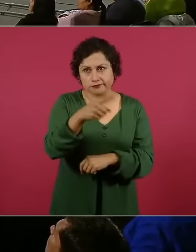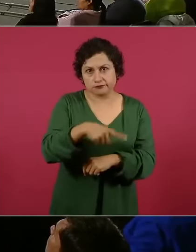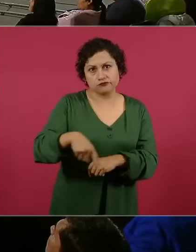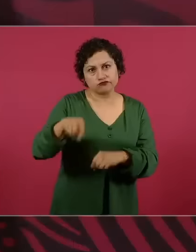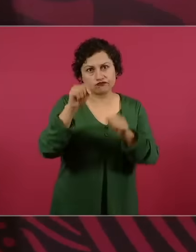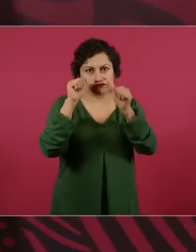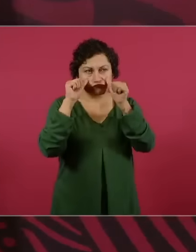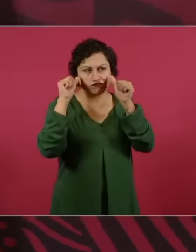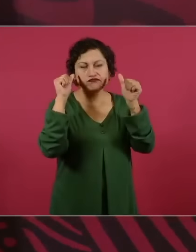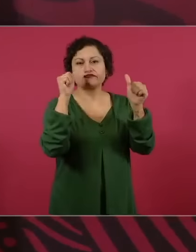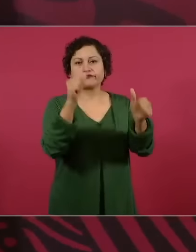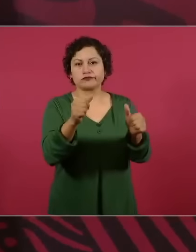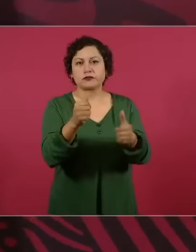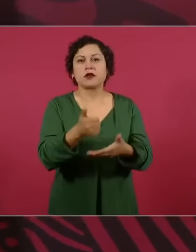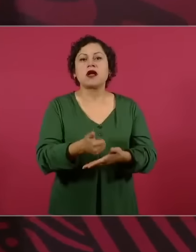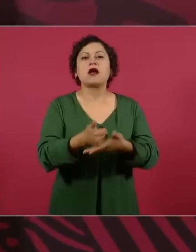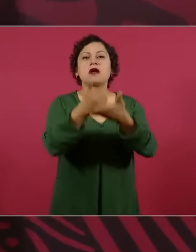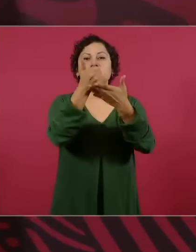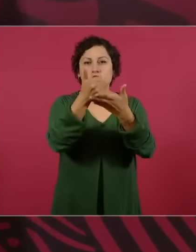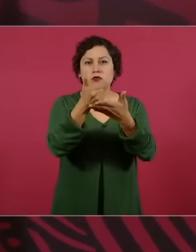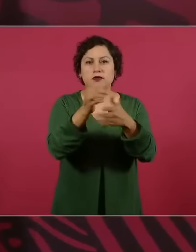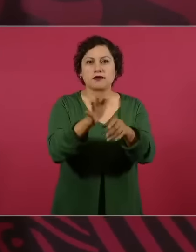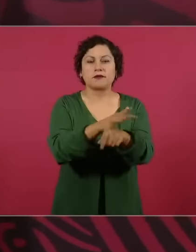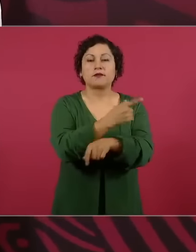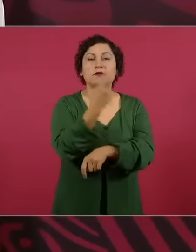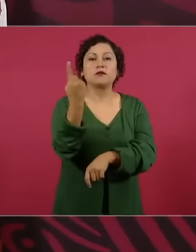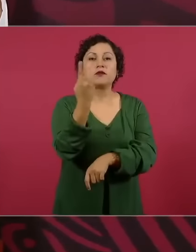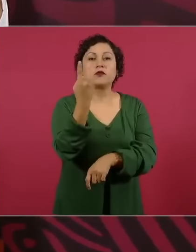a contrarrestar